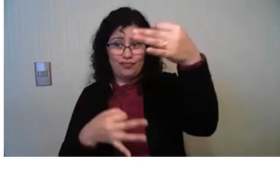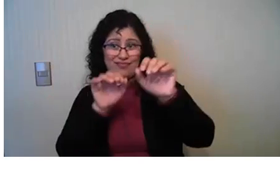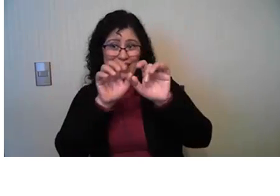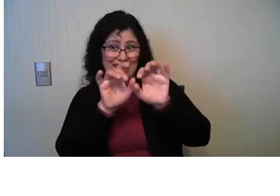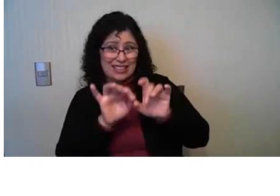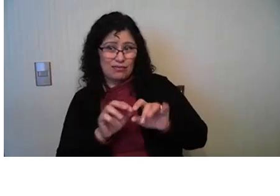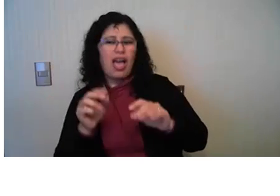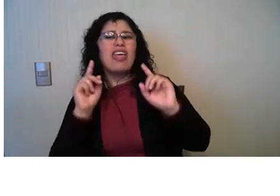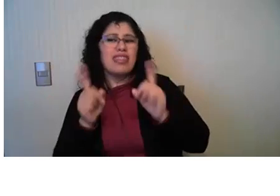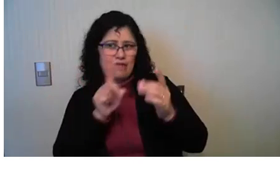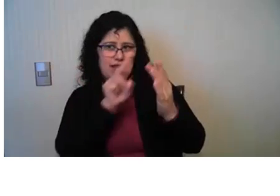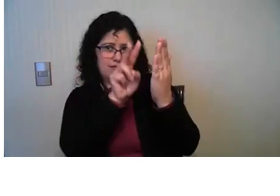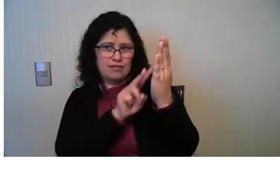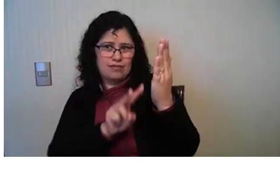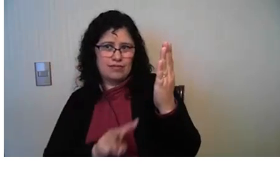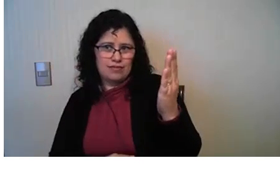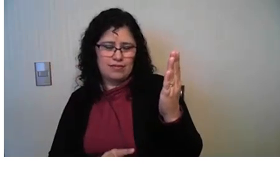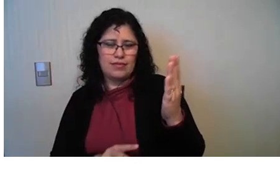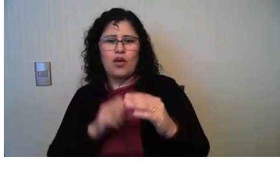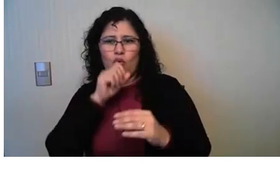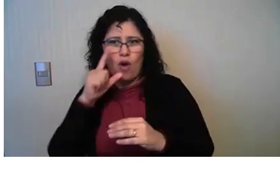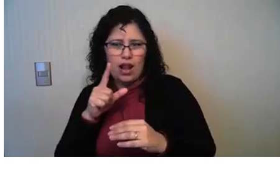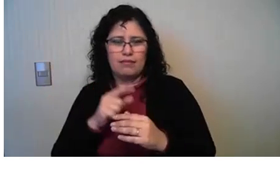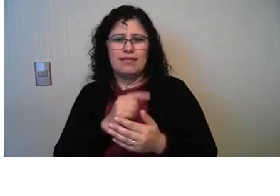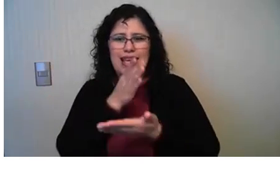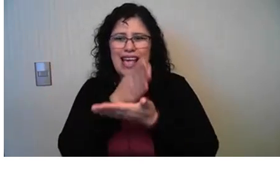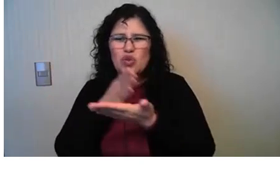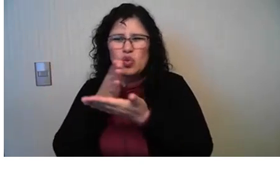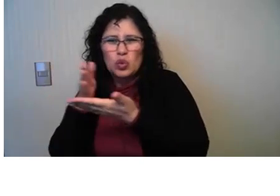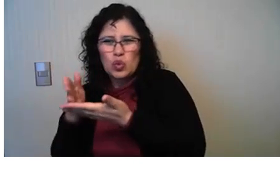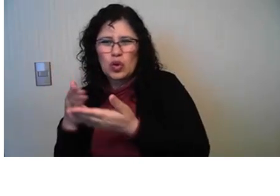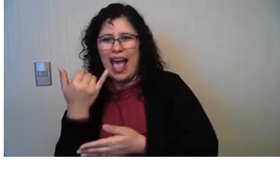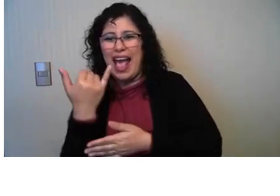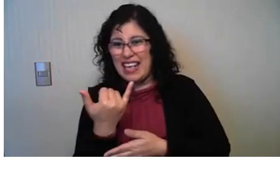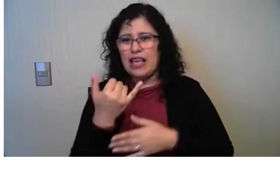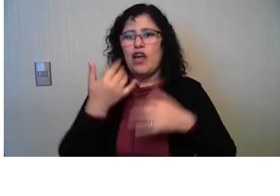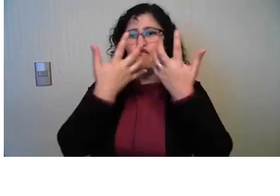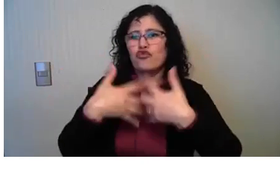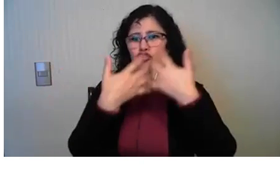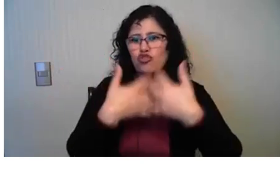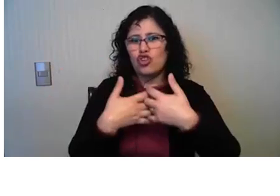lectura, ¿cierto?, que se llama Estructura y función del cerebelo, que en realidad resume